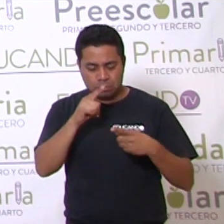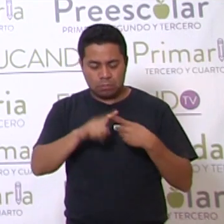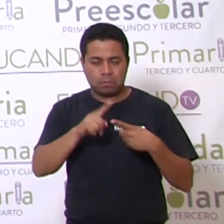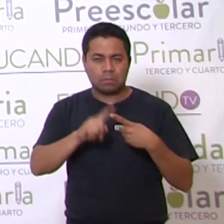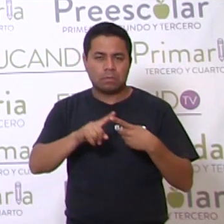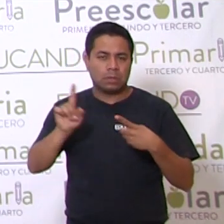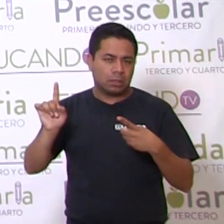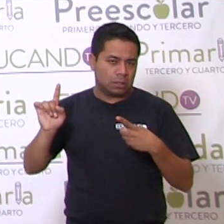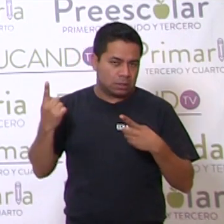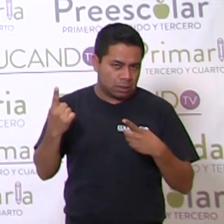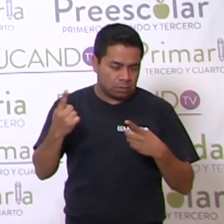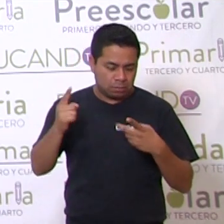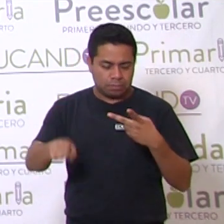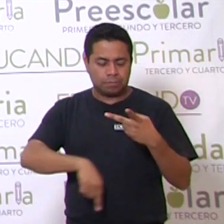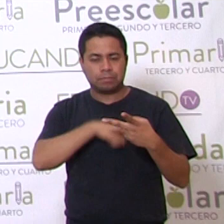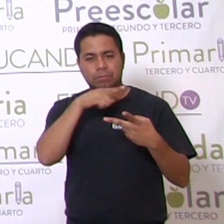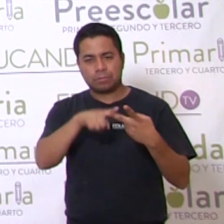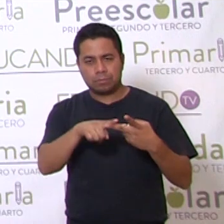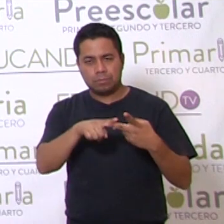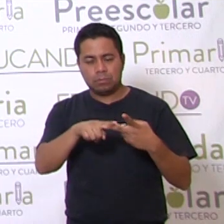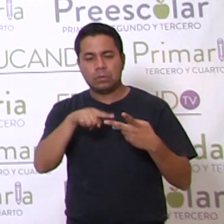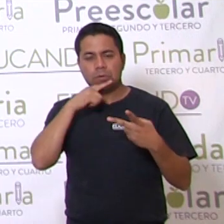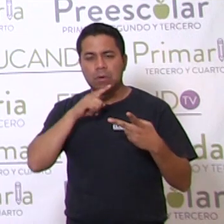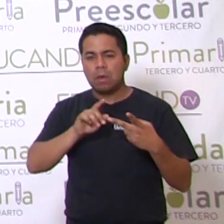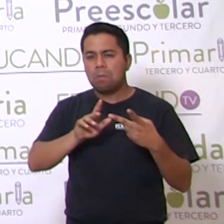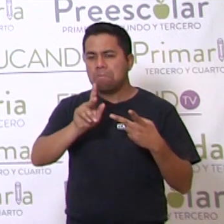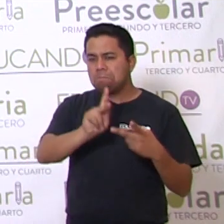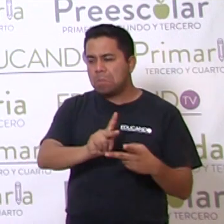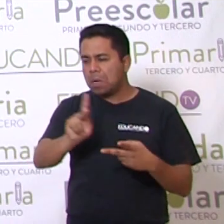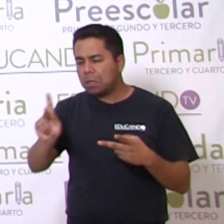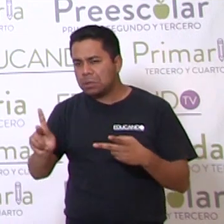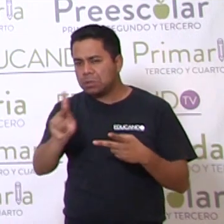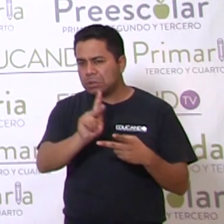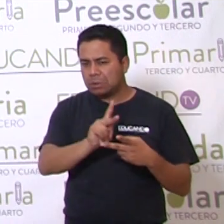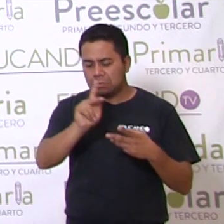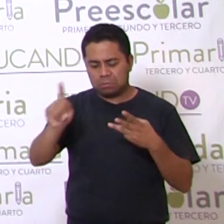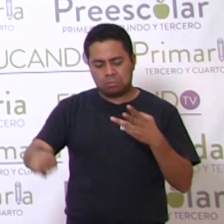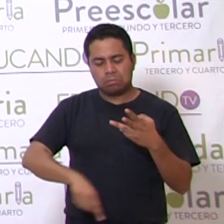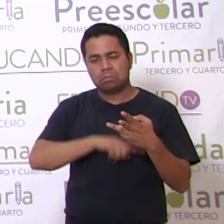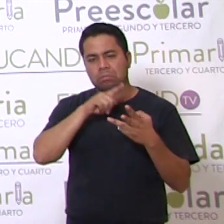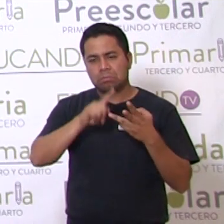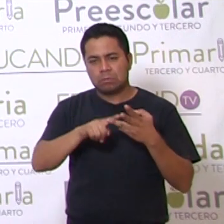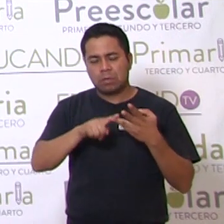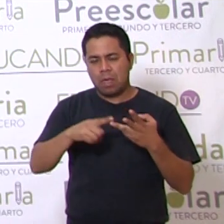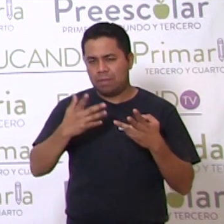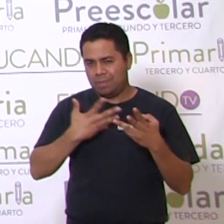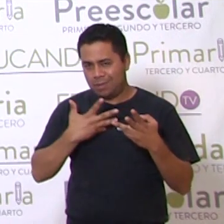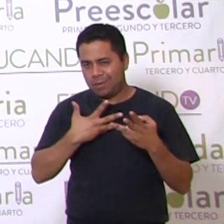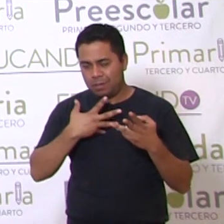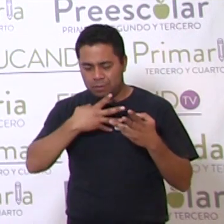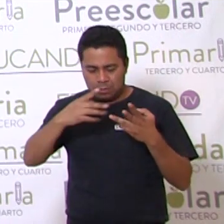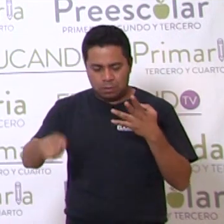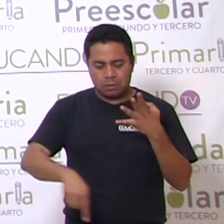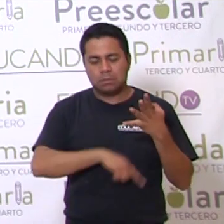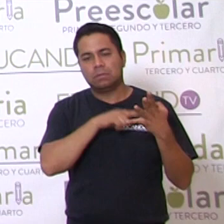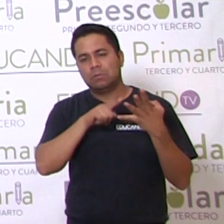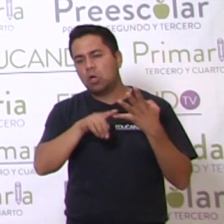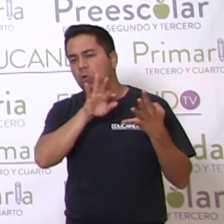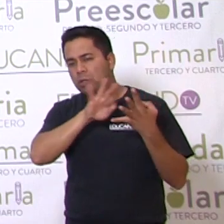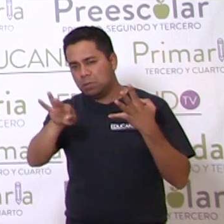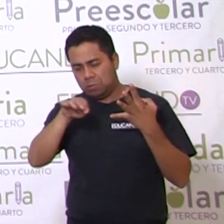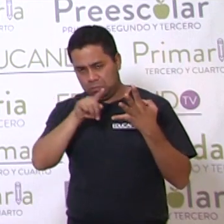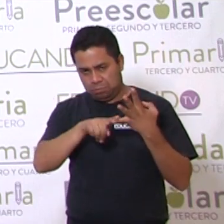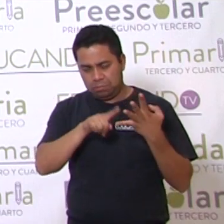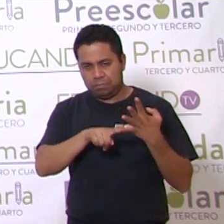ser, está el verbo parecer, está el verbo tener y por